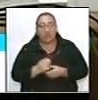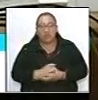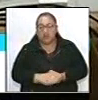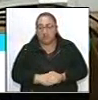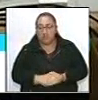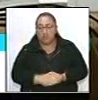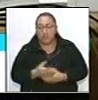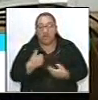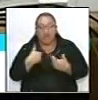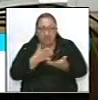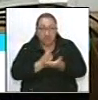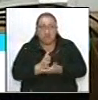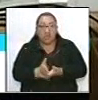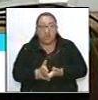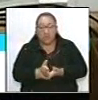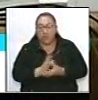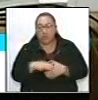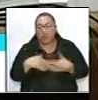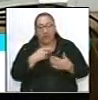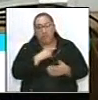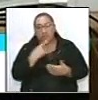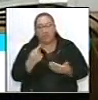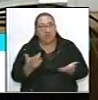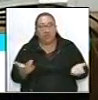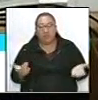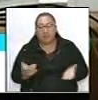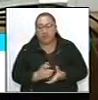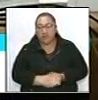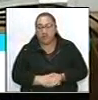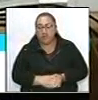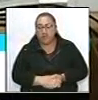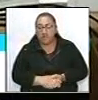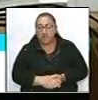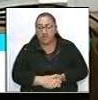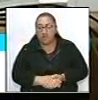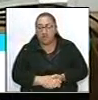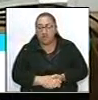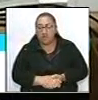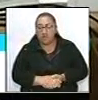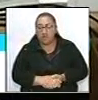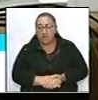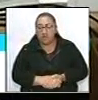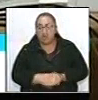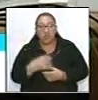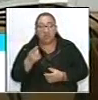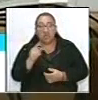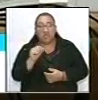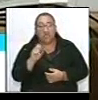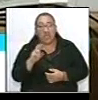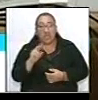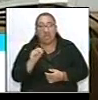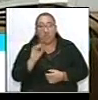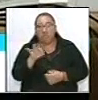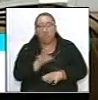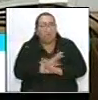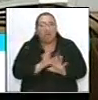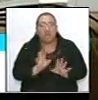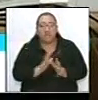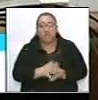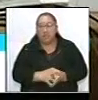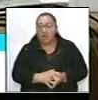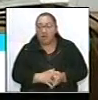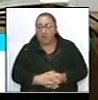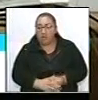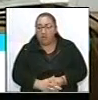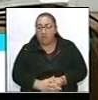que deben seguir? No es posible que lleguemos simplemente a ser serenos y punto. Debe